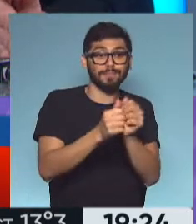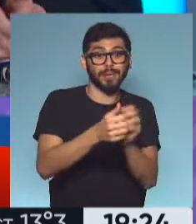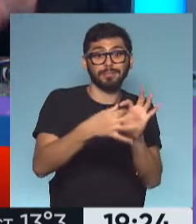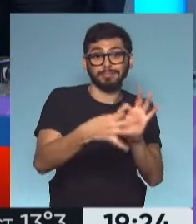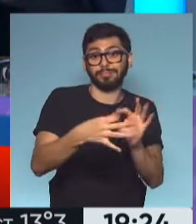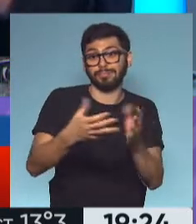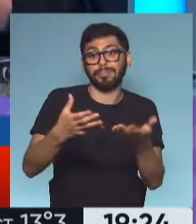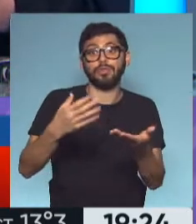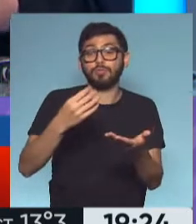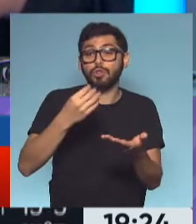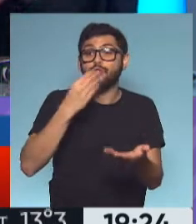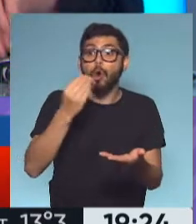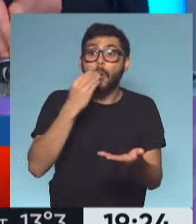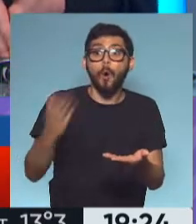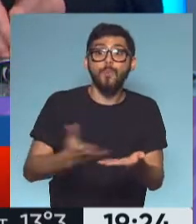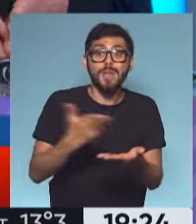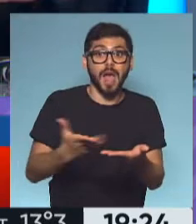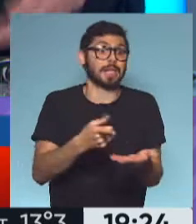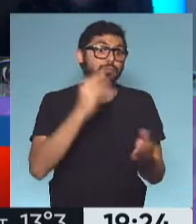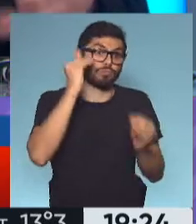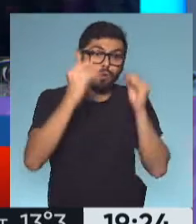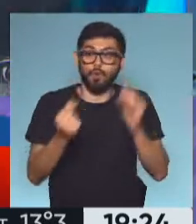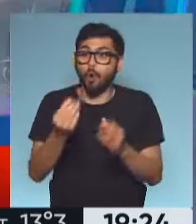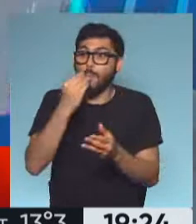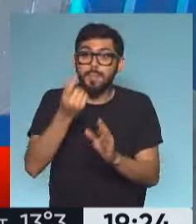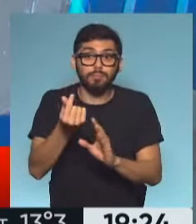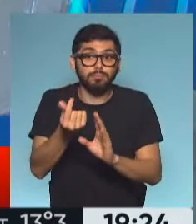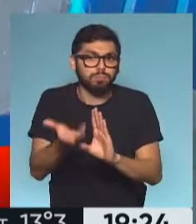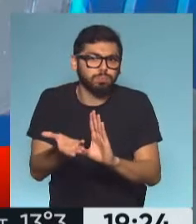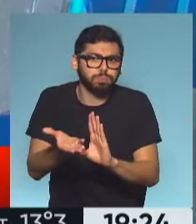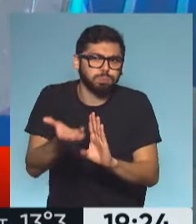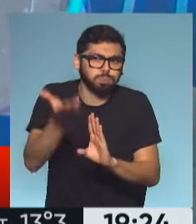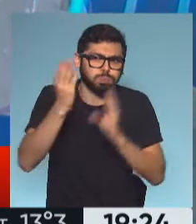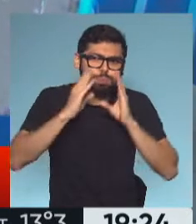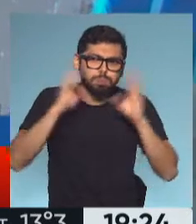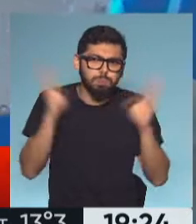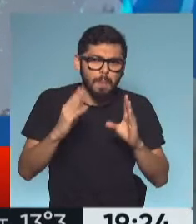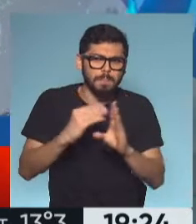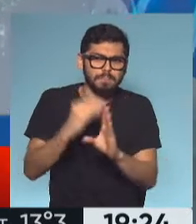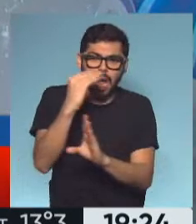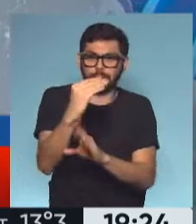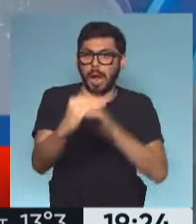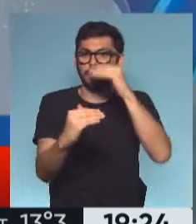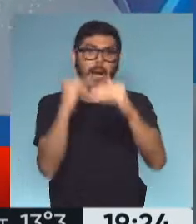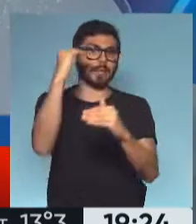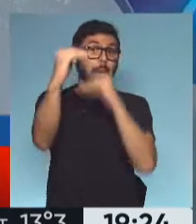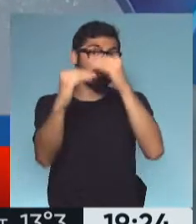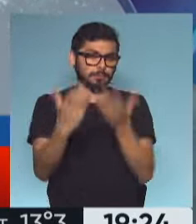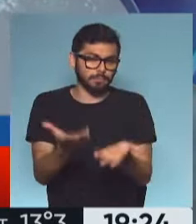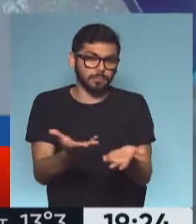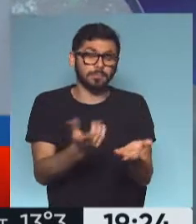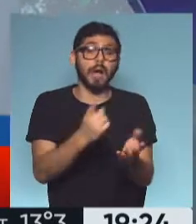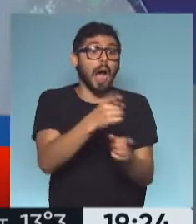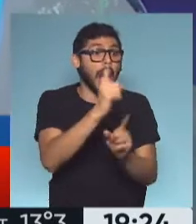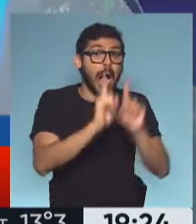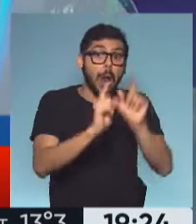los alimentos, que es el que más preocupa, porque el rubro de los alimentos, que viene creciendo de manera galopante, es el que más incidencia tiene en el país, como algunas